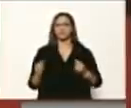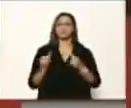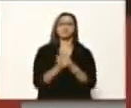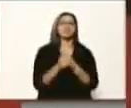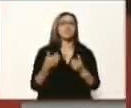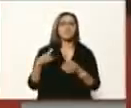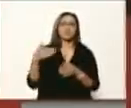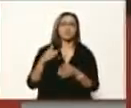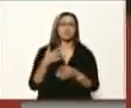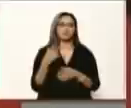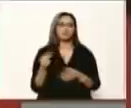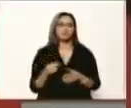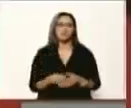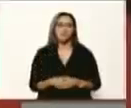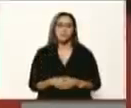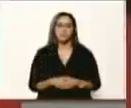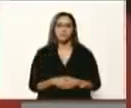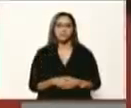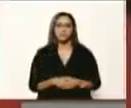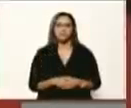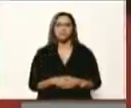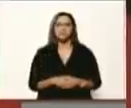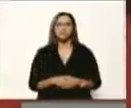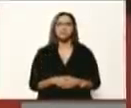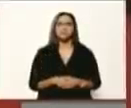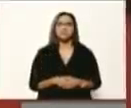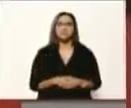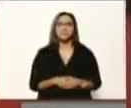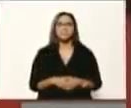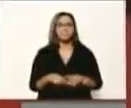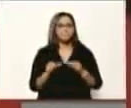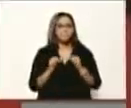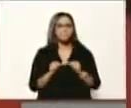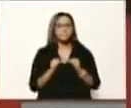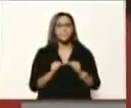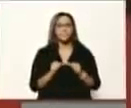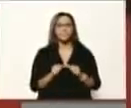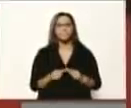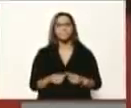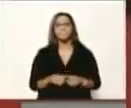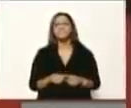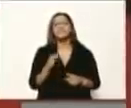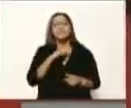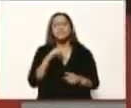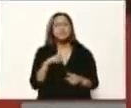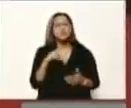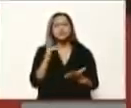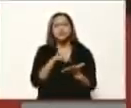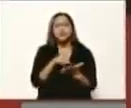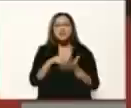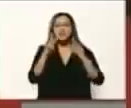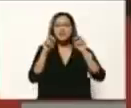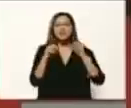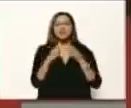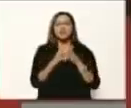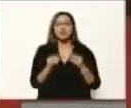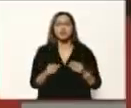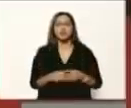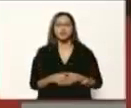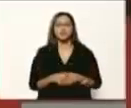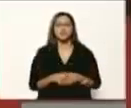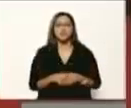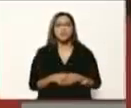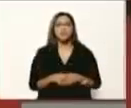vete. No. Y seguimos investigando. Y nosotros estamos ahí revisando todo. Las denuncias son las menos,